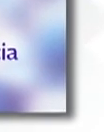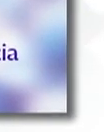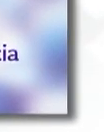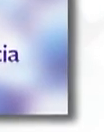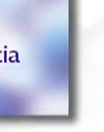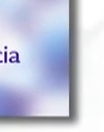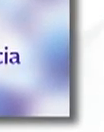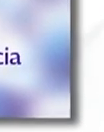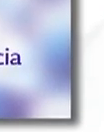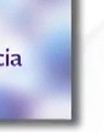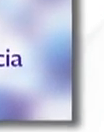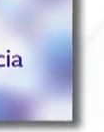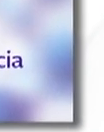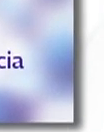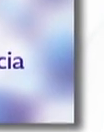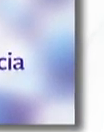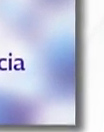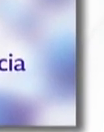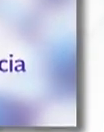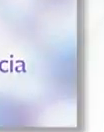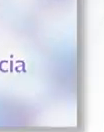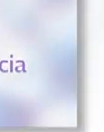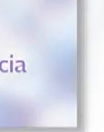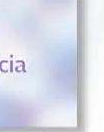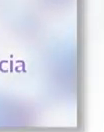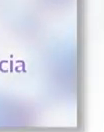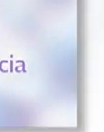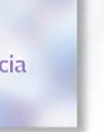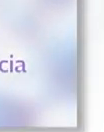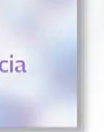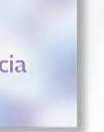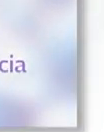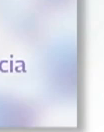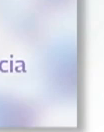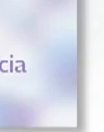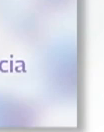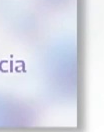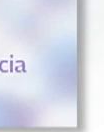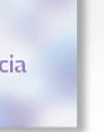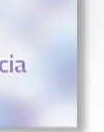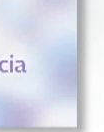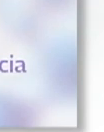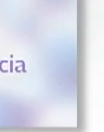Física, Matemáticas, Geografía o Historia. Consulta los datos en